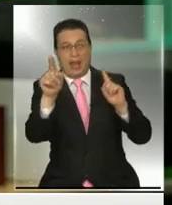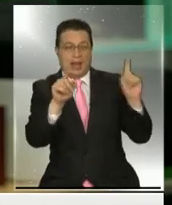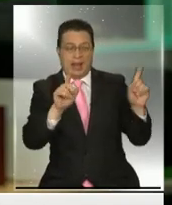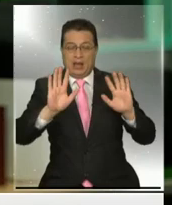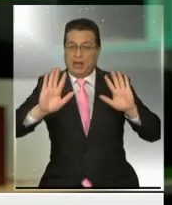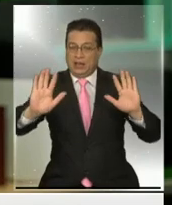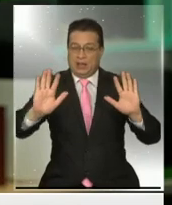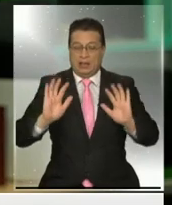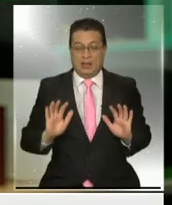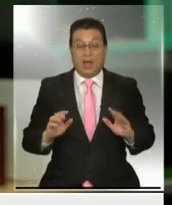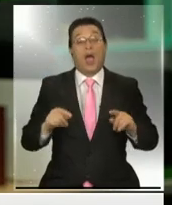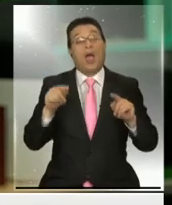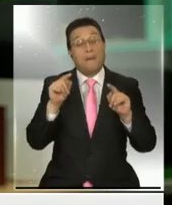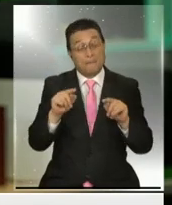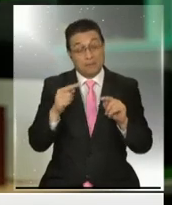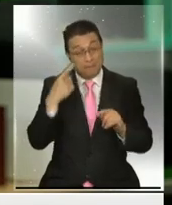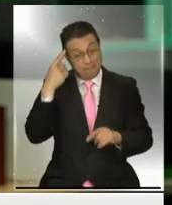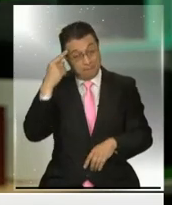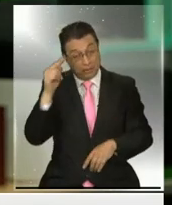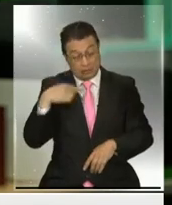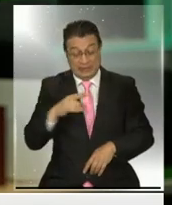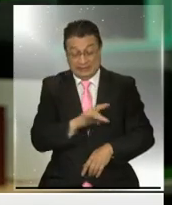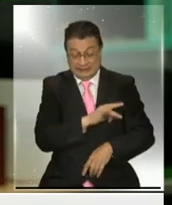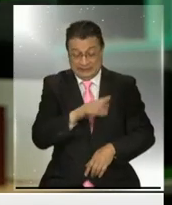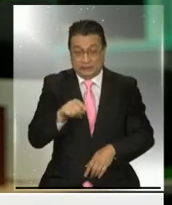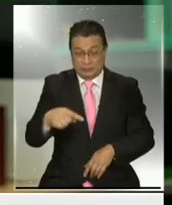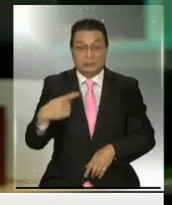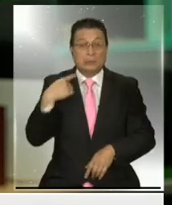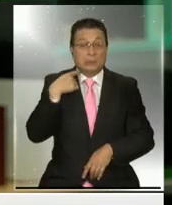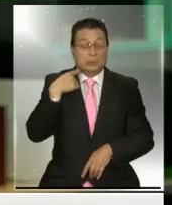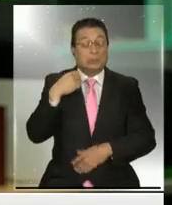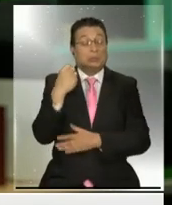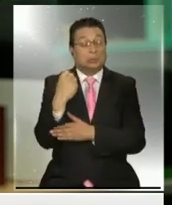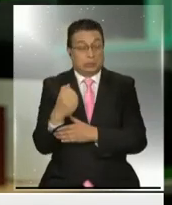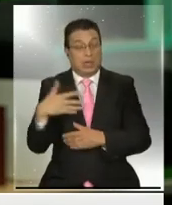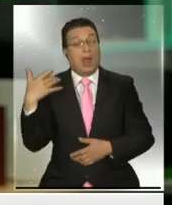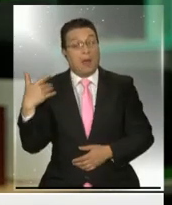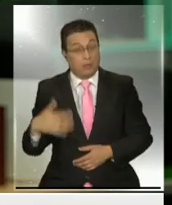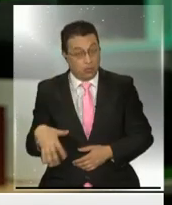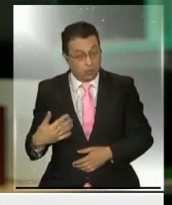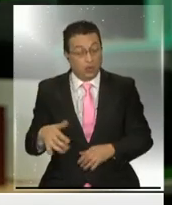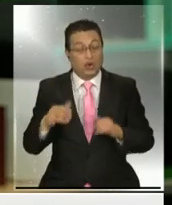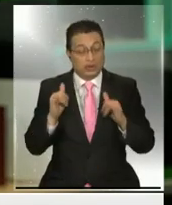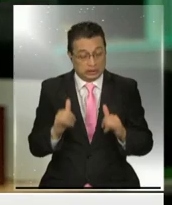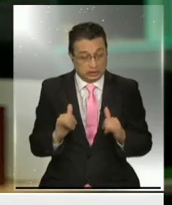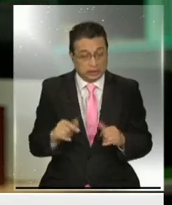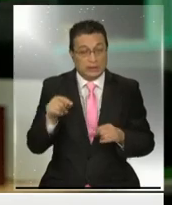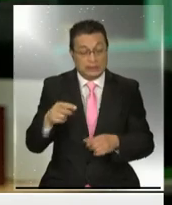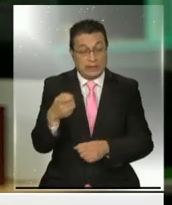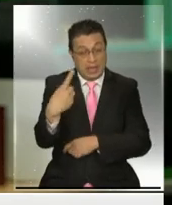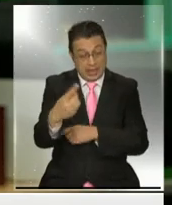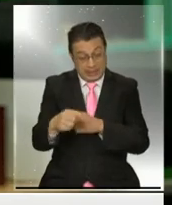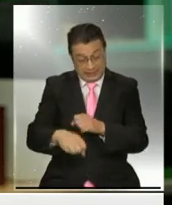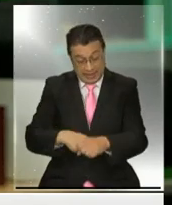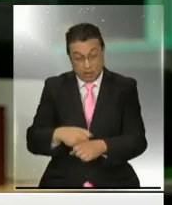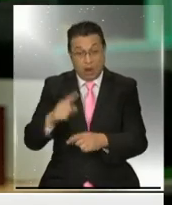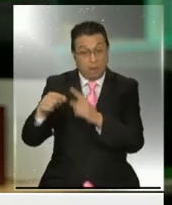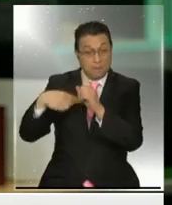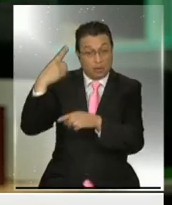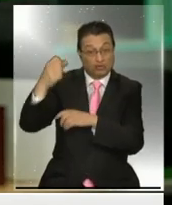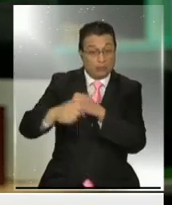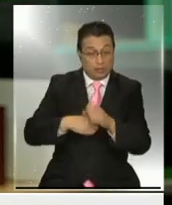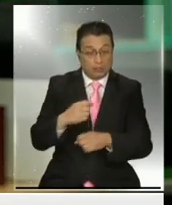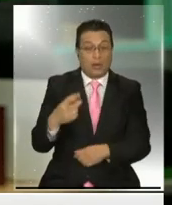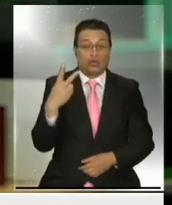entonces yo diría que el impacto en chile va a ser importante el crecimiento económico lo más probable es que este año y el próximo ningún